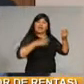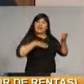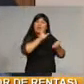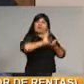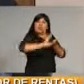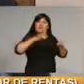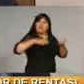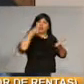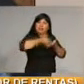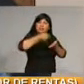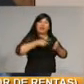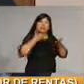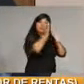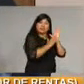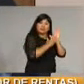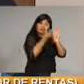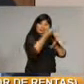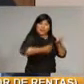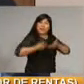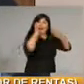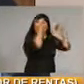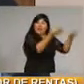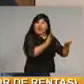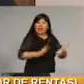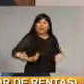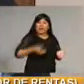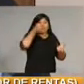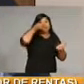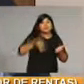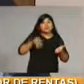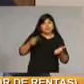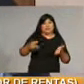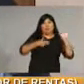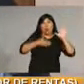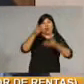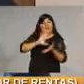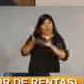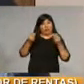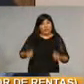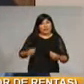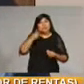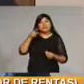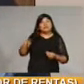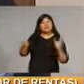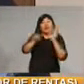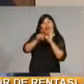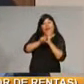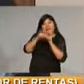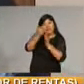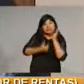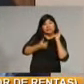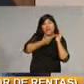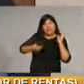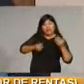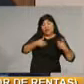al fisco por ese motivo la norma la normativa digamos le da muchas